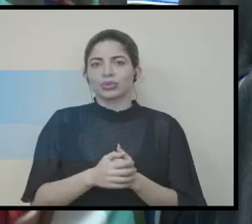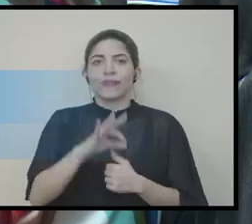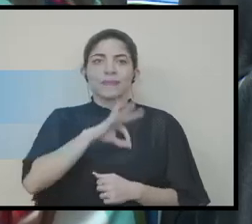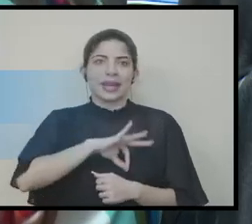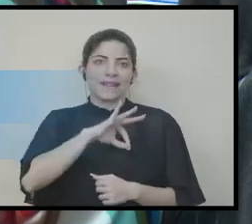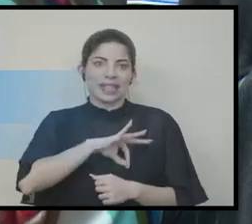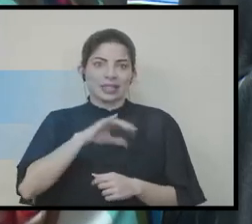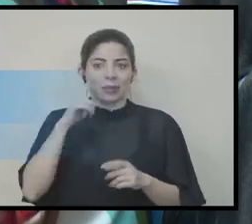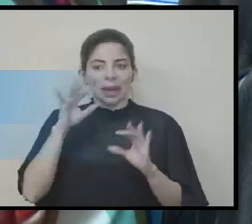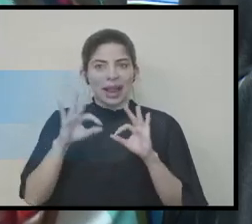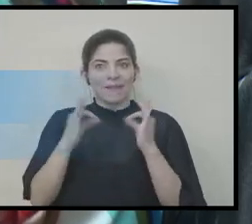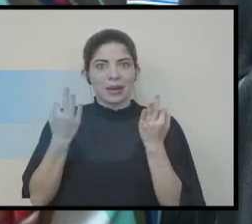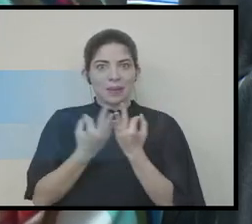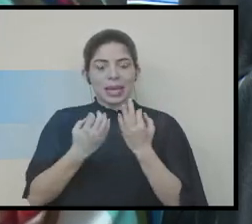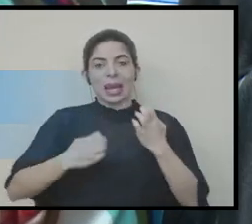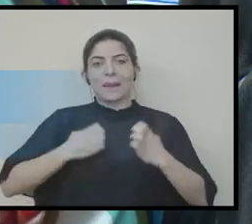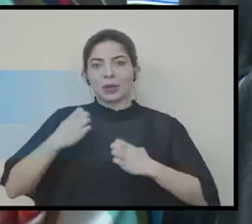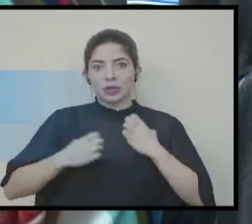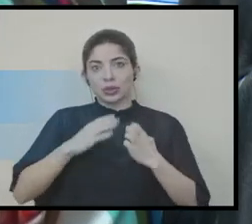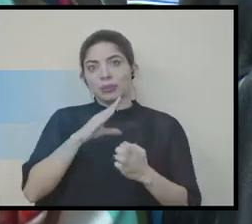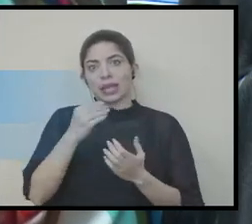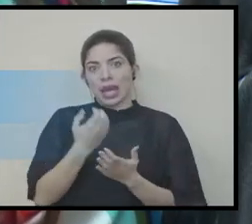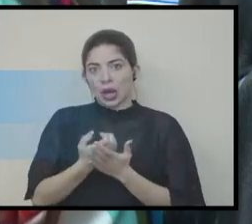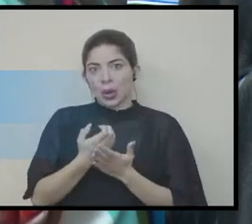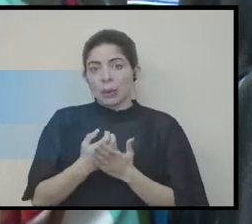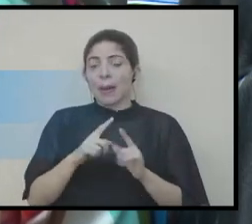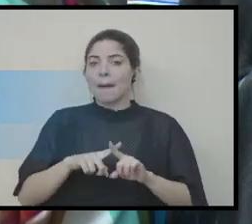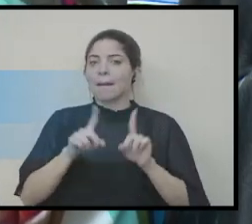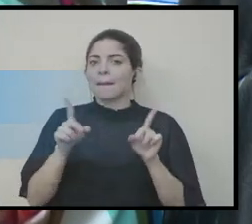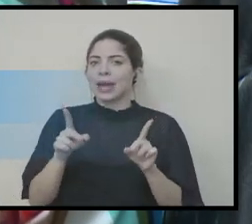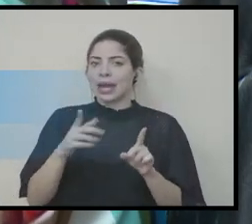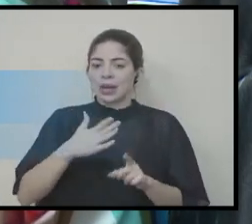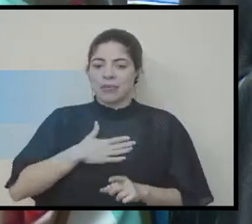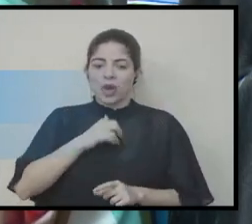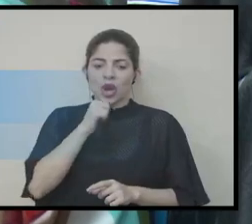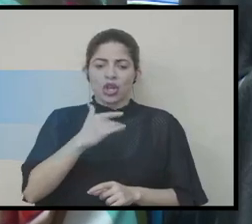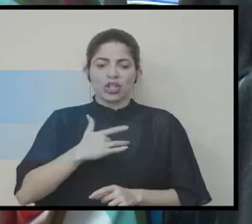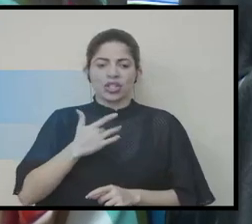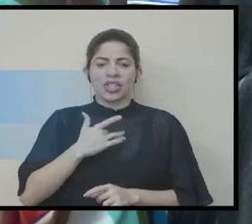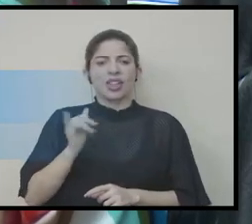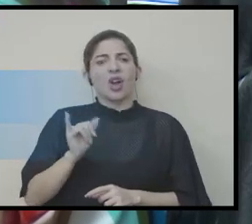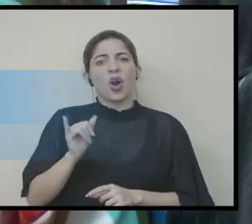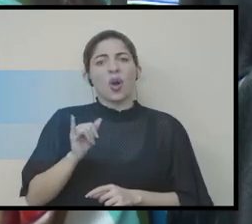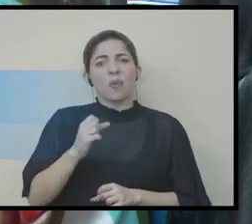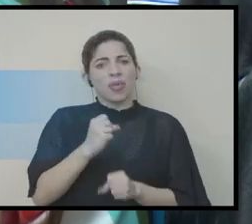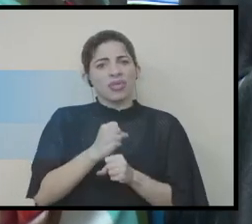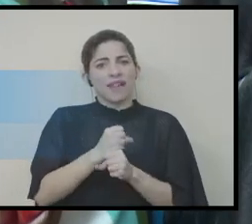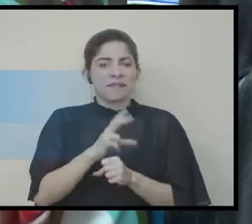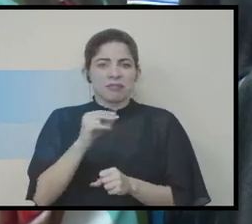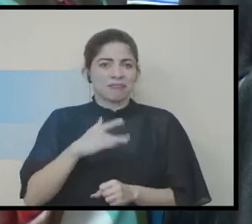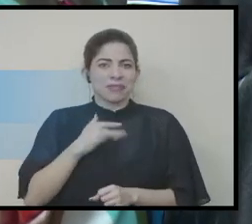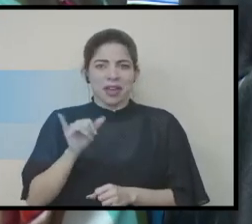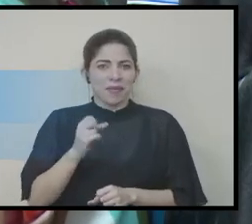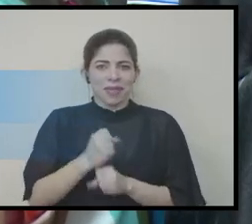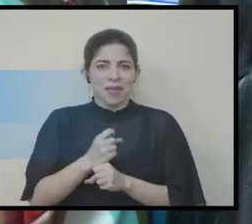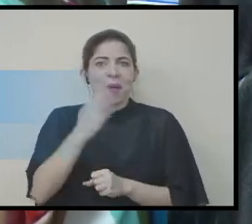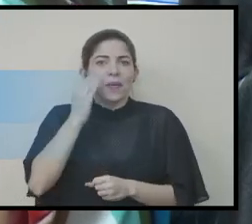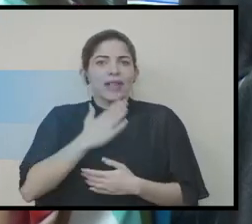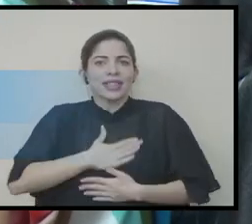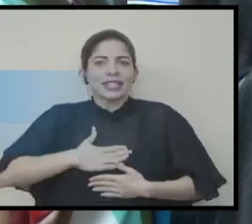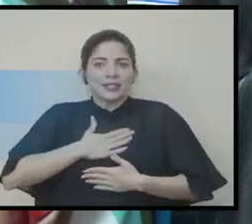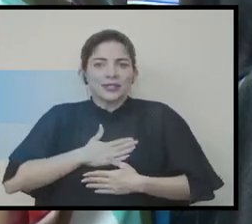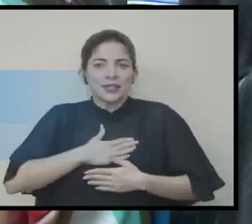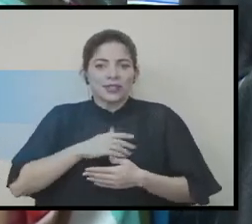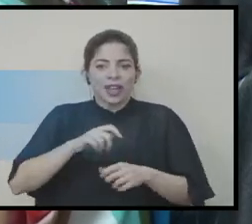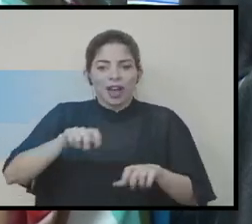da sus beneficios a la familia emocionalmente y económicamente, pero uno no se siente como que es un trabajo, sino que uno lo disfruta, y para